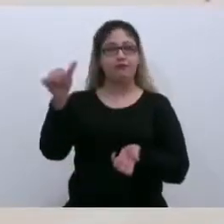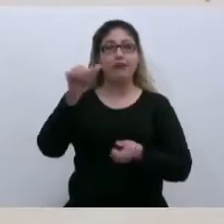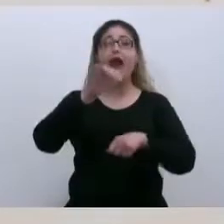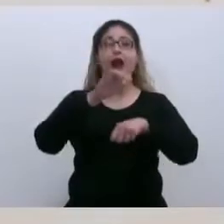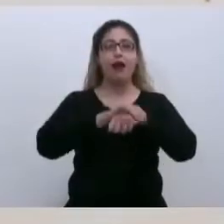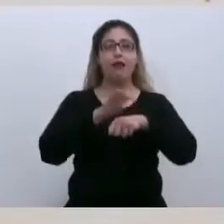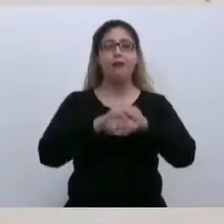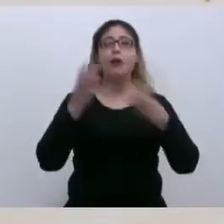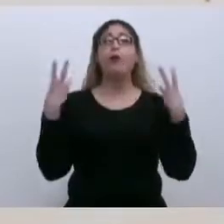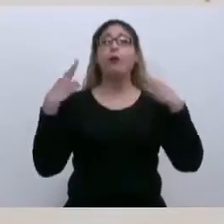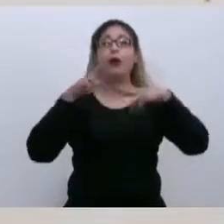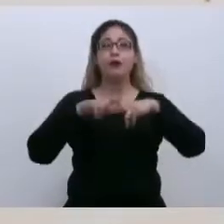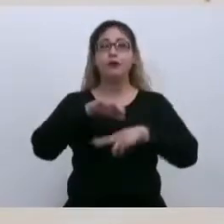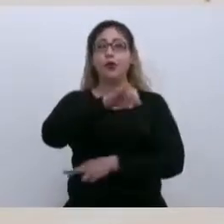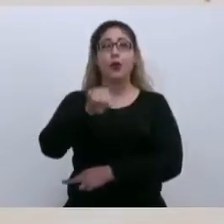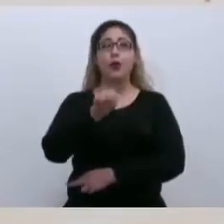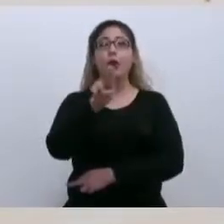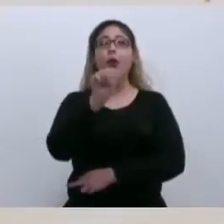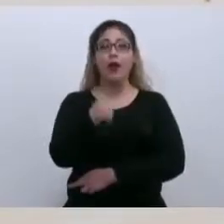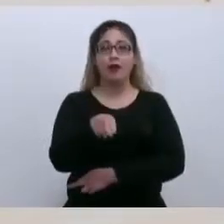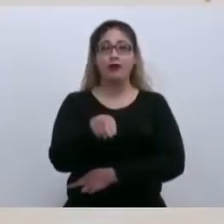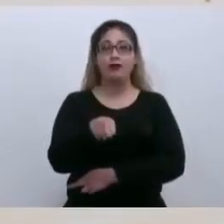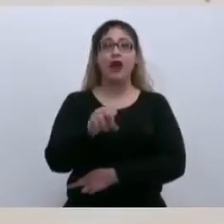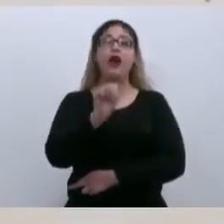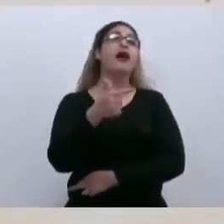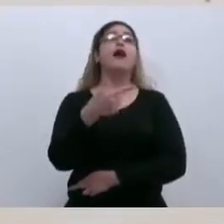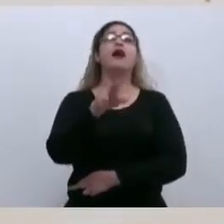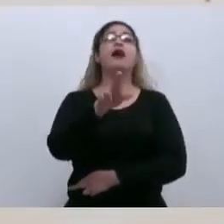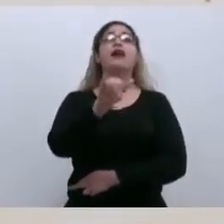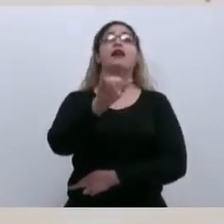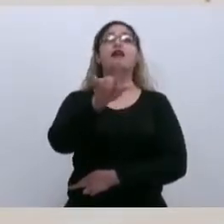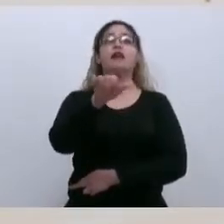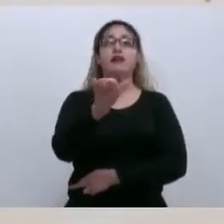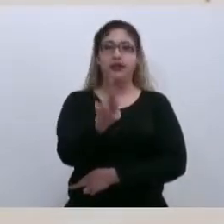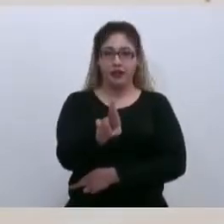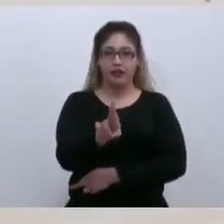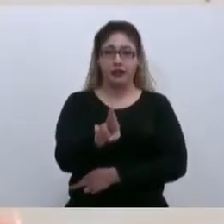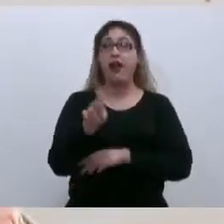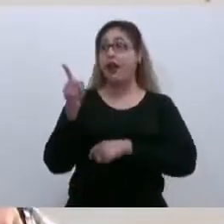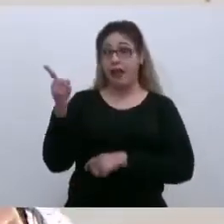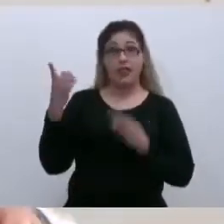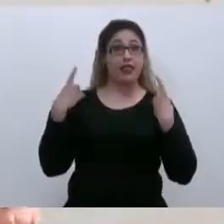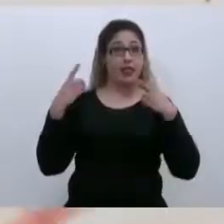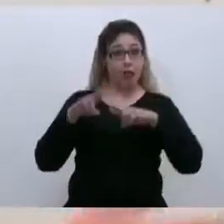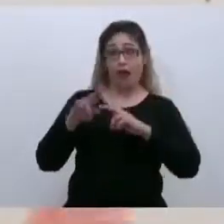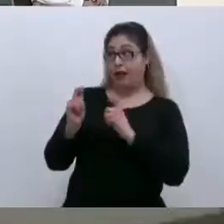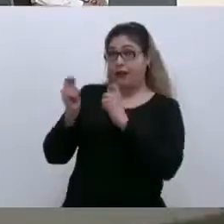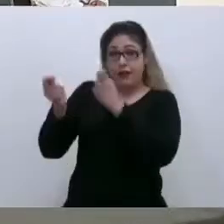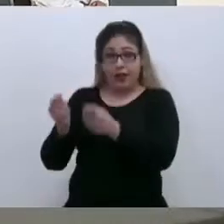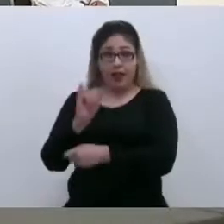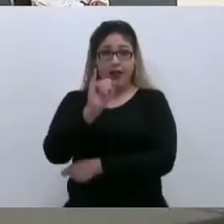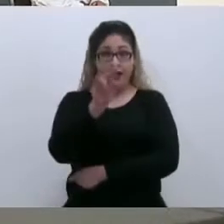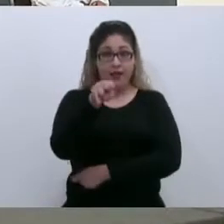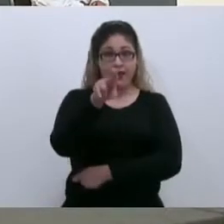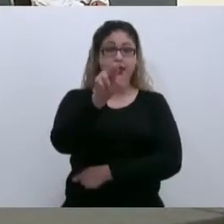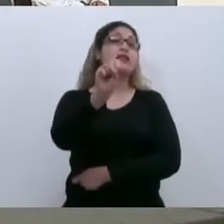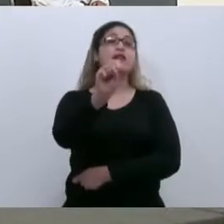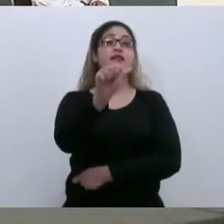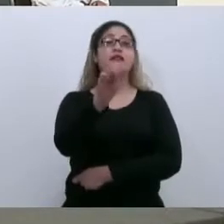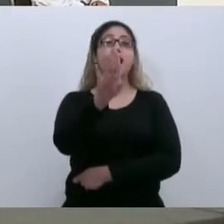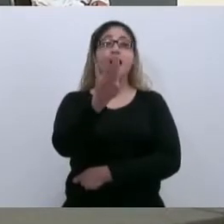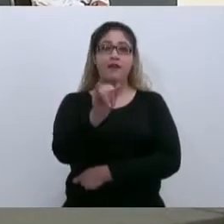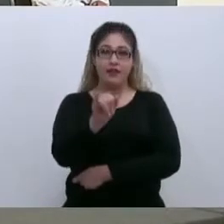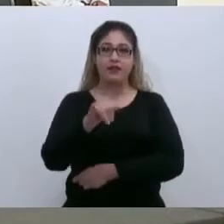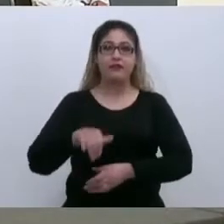el maestro Juan Ferrer Aguilar, director general del INSABI. Gracias por el apoyo que hemos